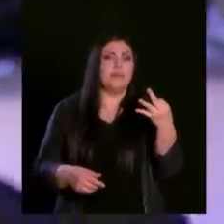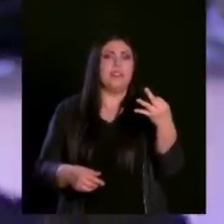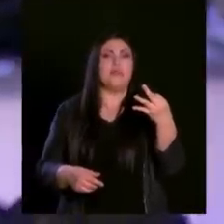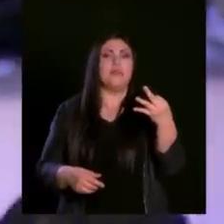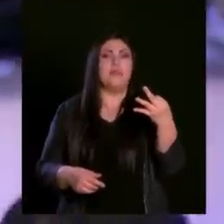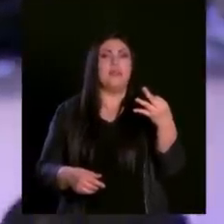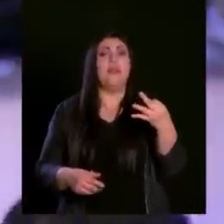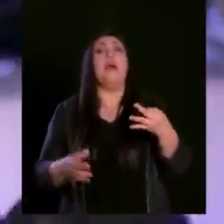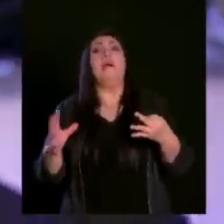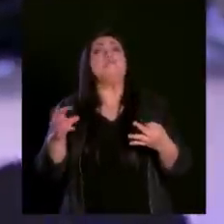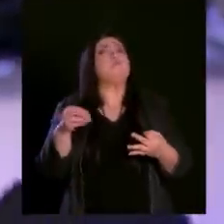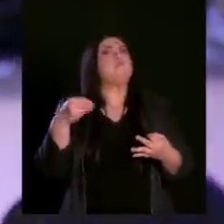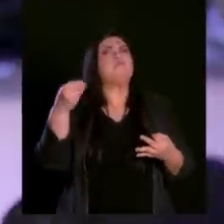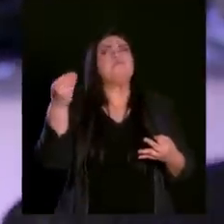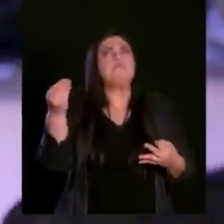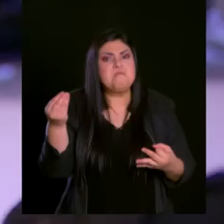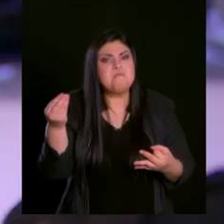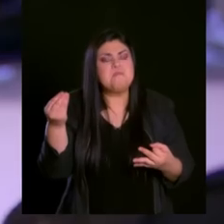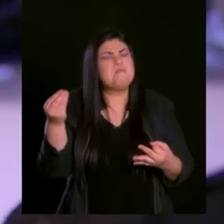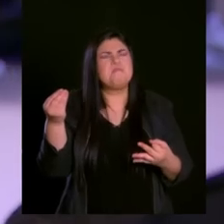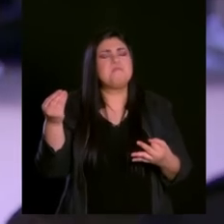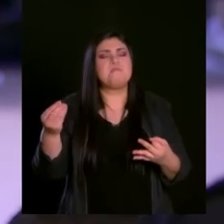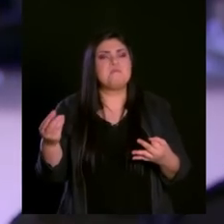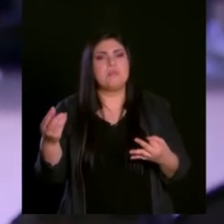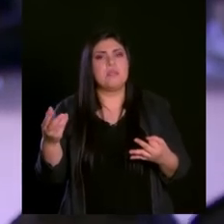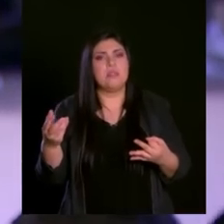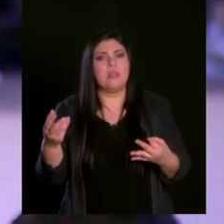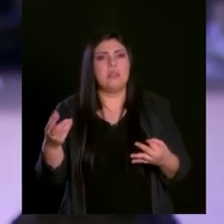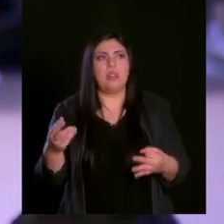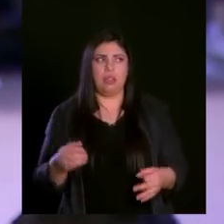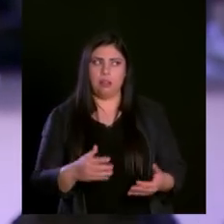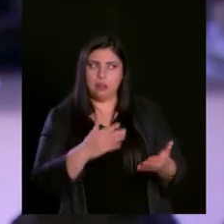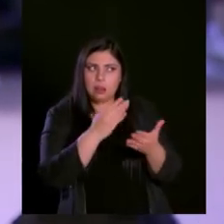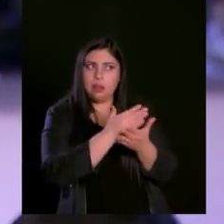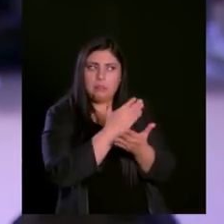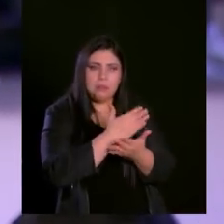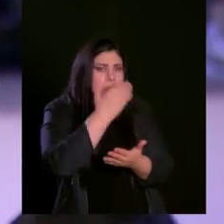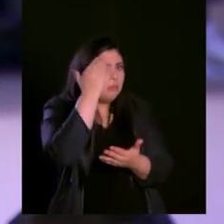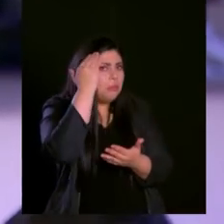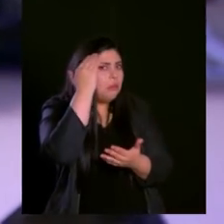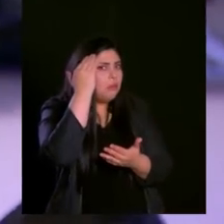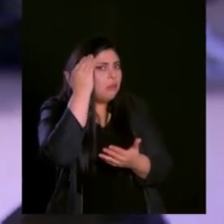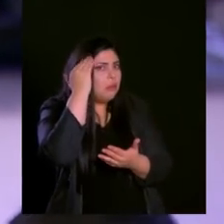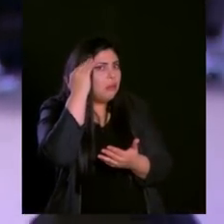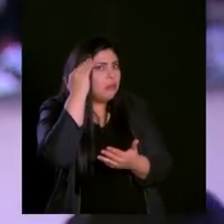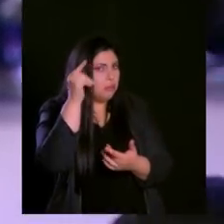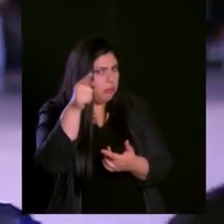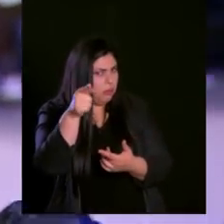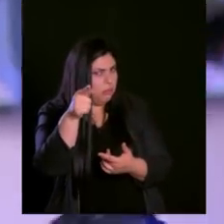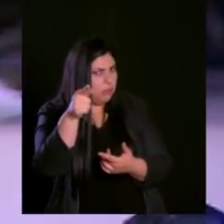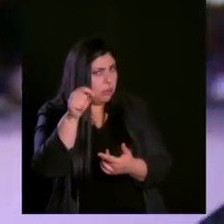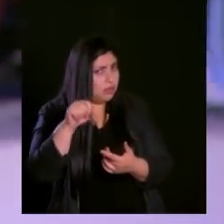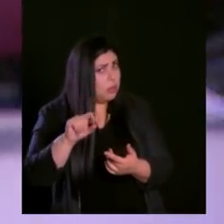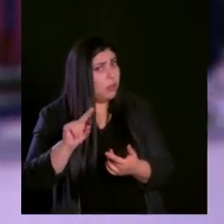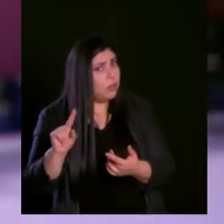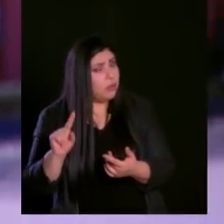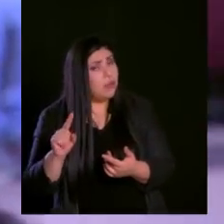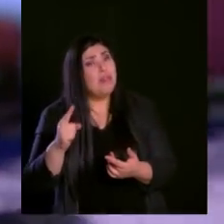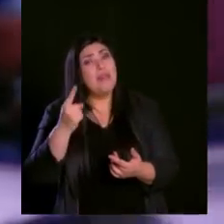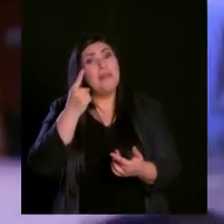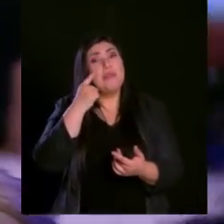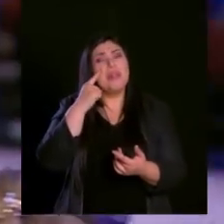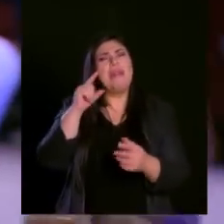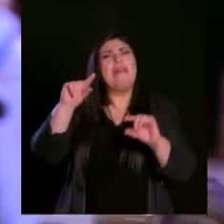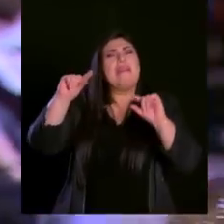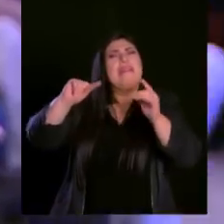si no la saben el peligro es que el La sabe más que uno el reino de los cielos no